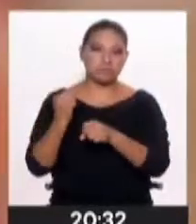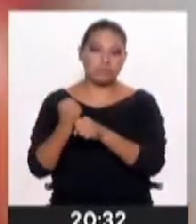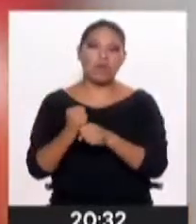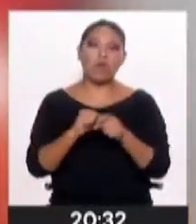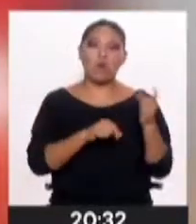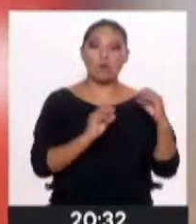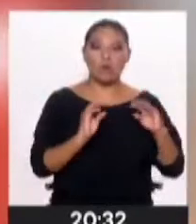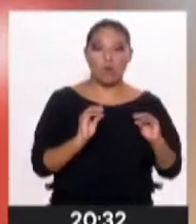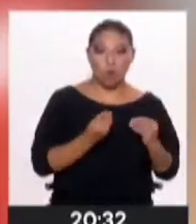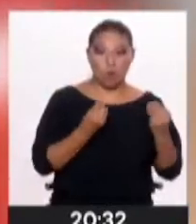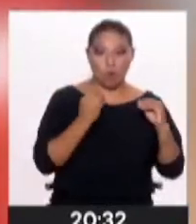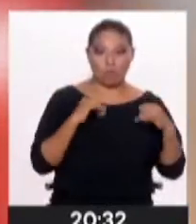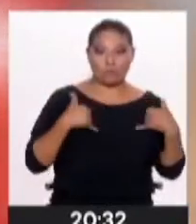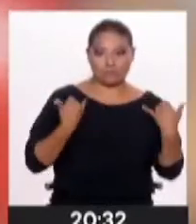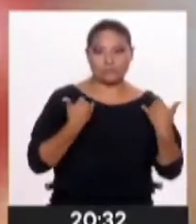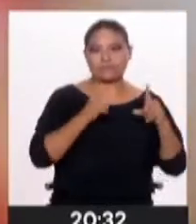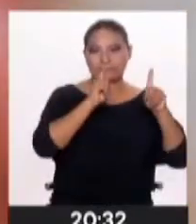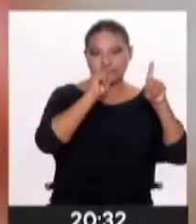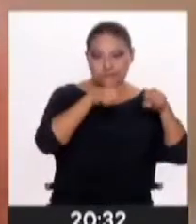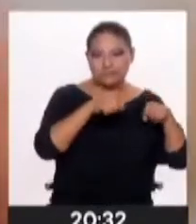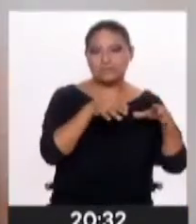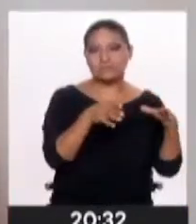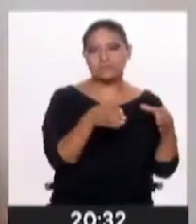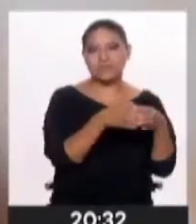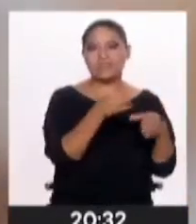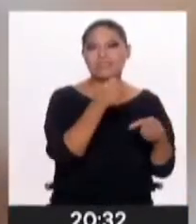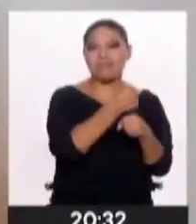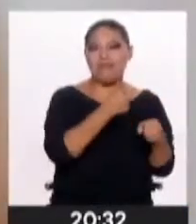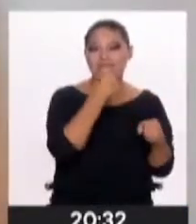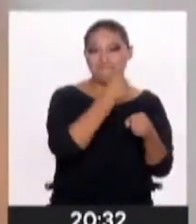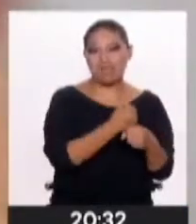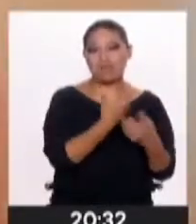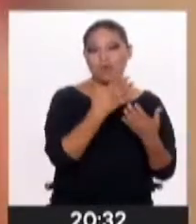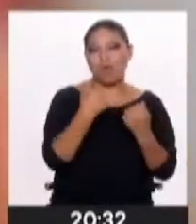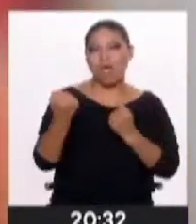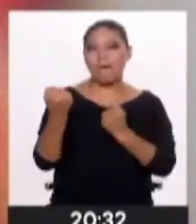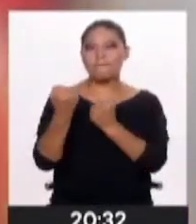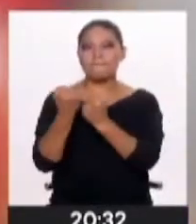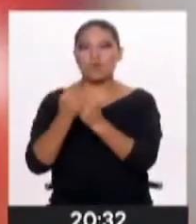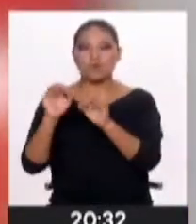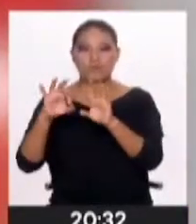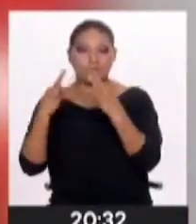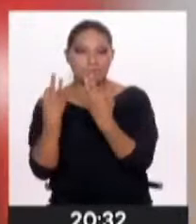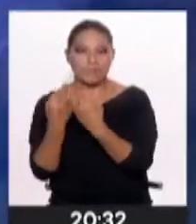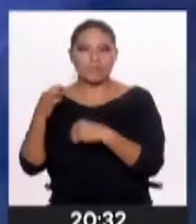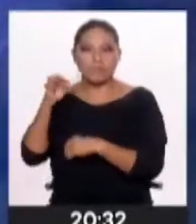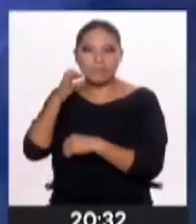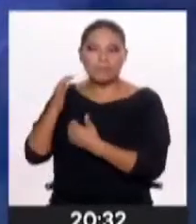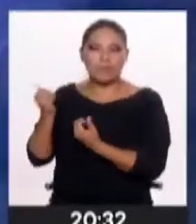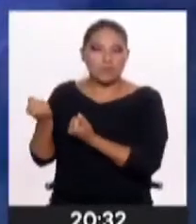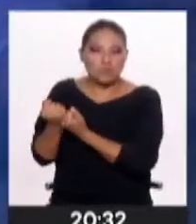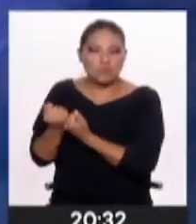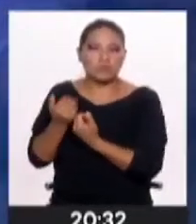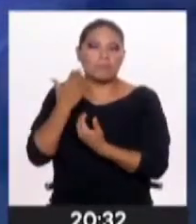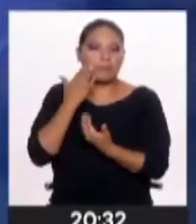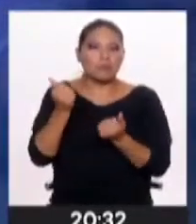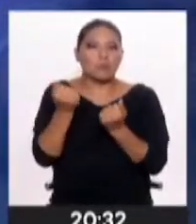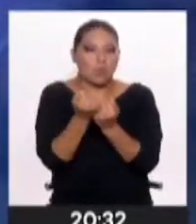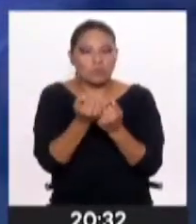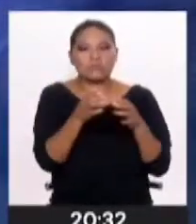se ven en la necesidad de tener que trabajar para poder ayudar a solventar los gastos en su familia, en su hogar. La